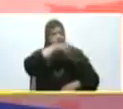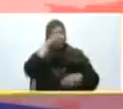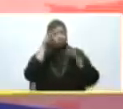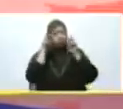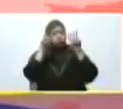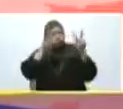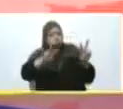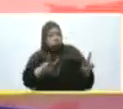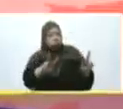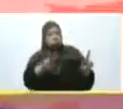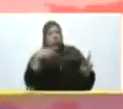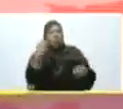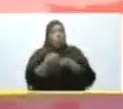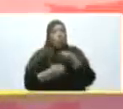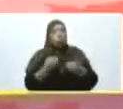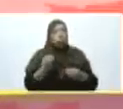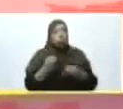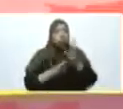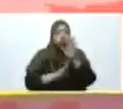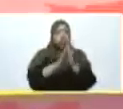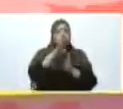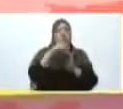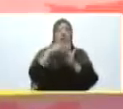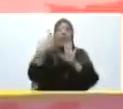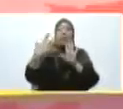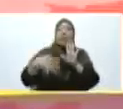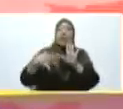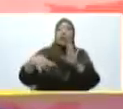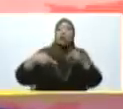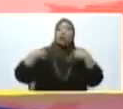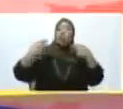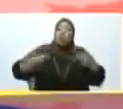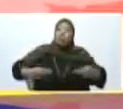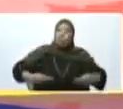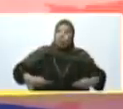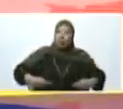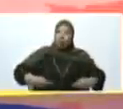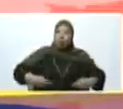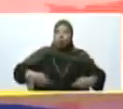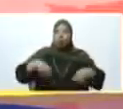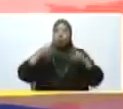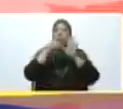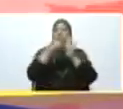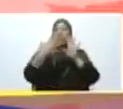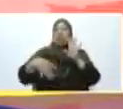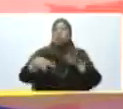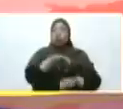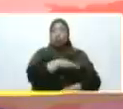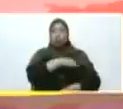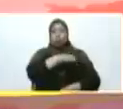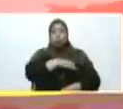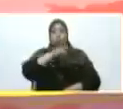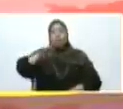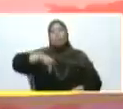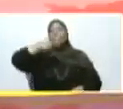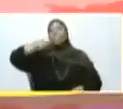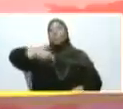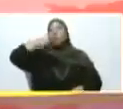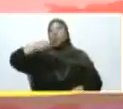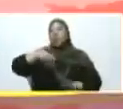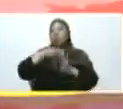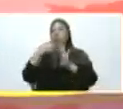visualizando la construcción de la sociedad de los derechos humanos, de los derechos sociales, de los derechos políticos,